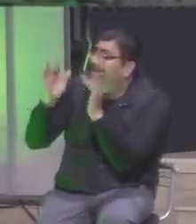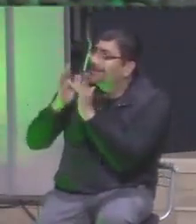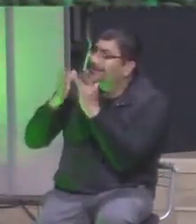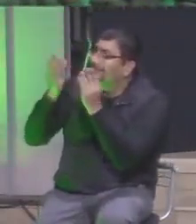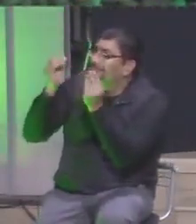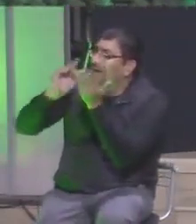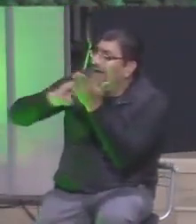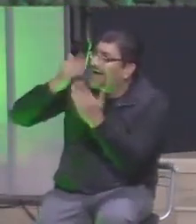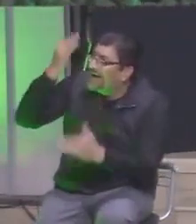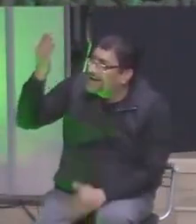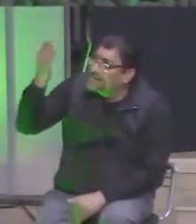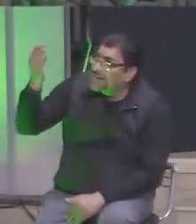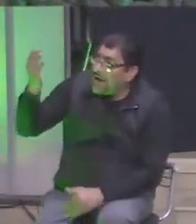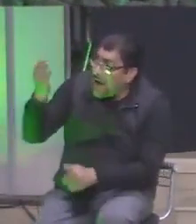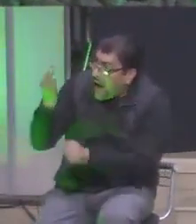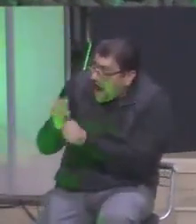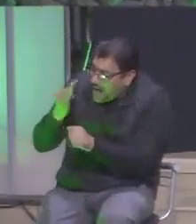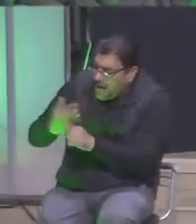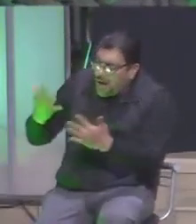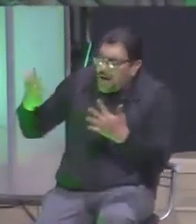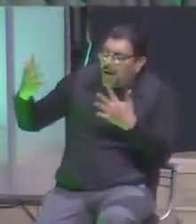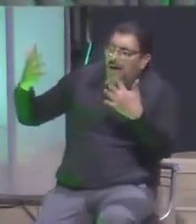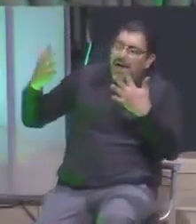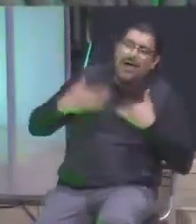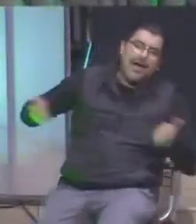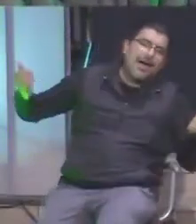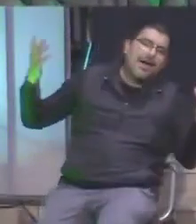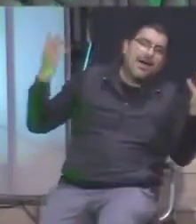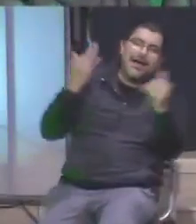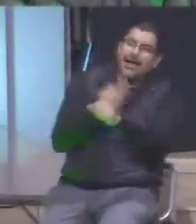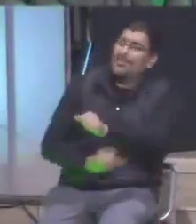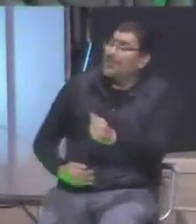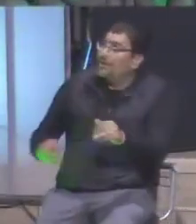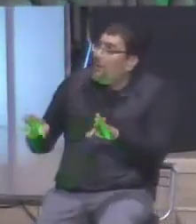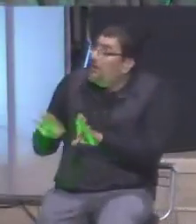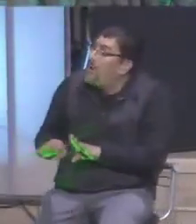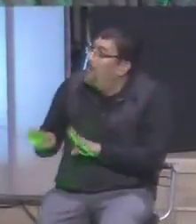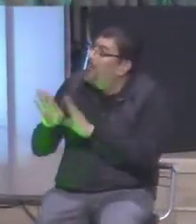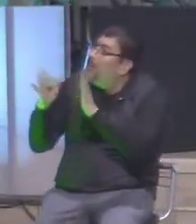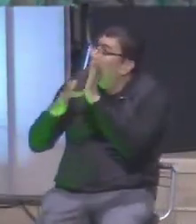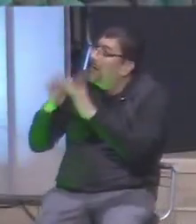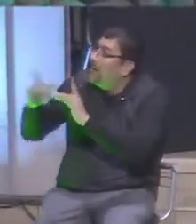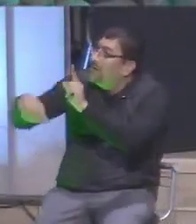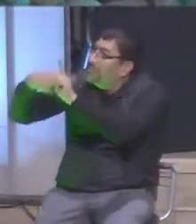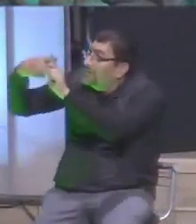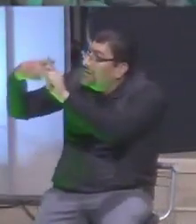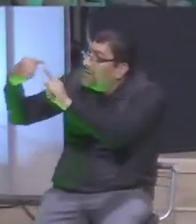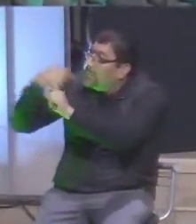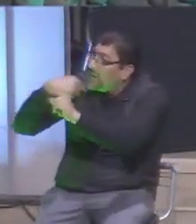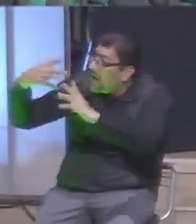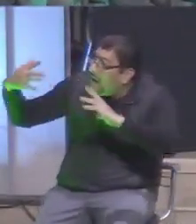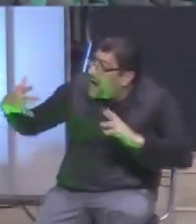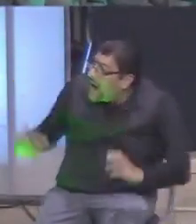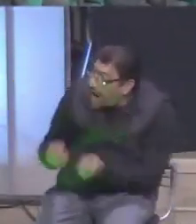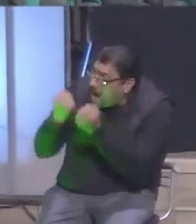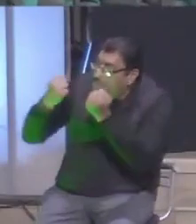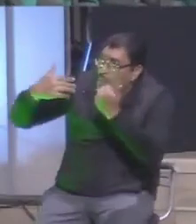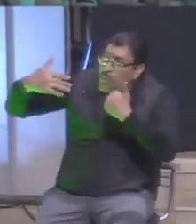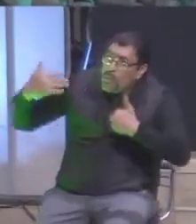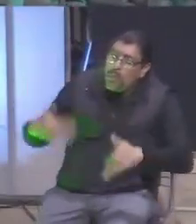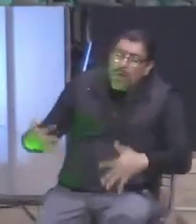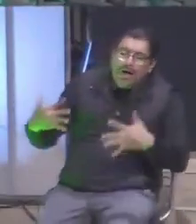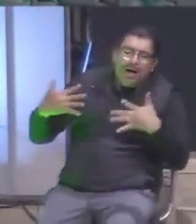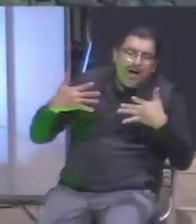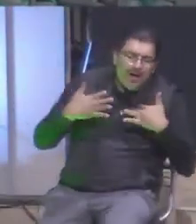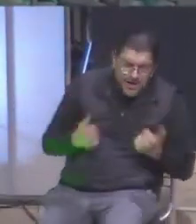gracias porque en es día he comprendido el sacrificio que hiciste por mí en esa Cruz dile